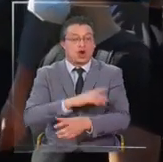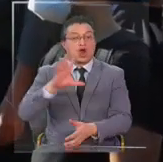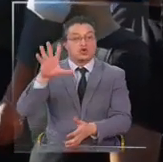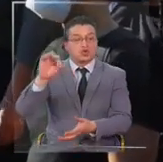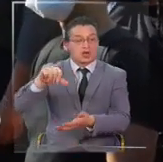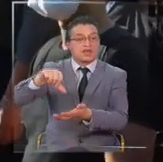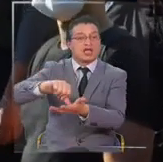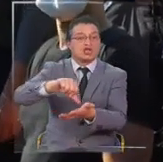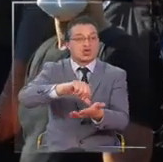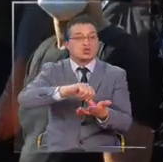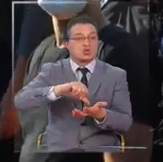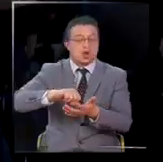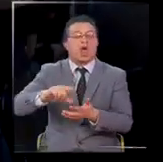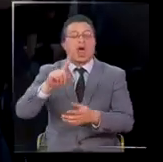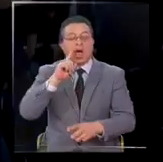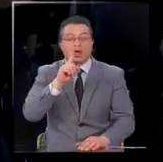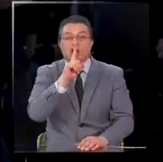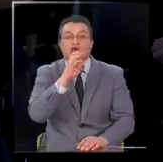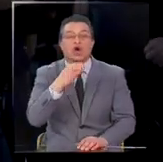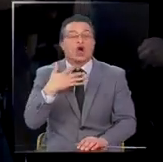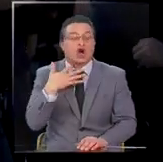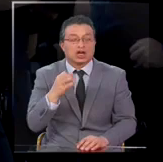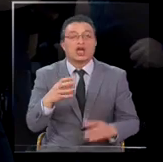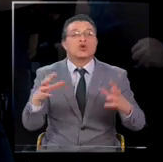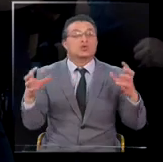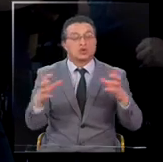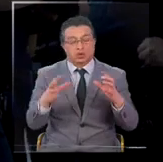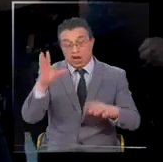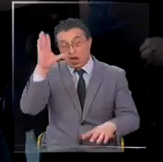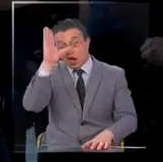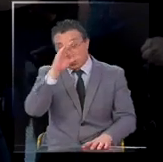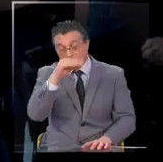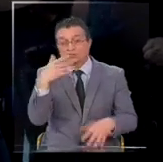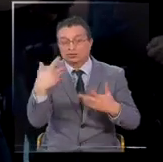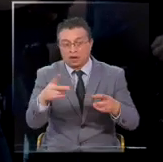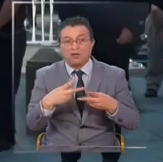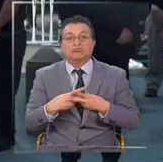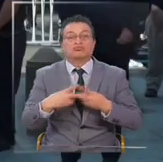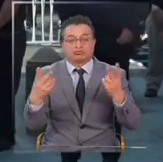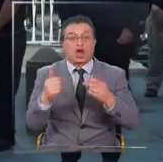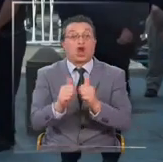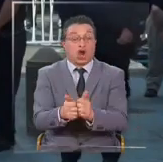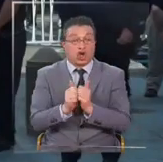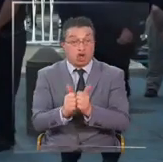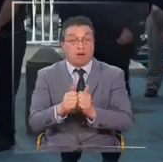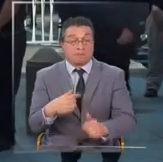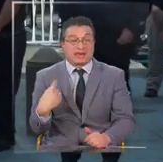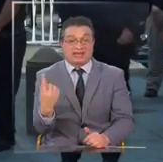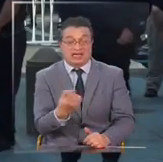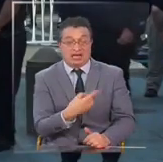norteamericanas que están con toque de queda y con protestas bastante fuertes. Anoche nosotros estuvimos en directo con nuestro compañero Felipe,